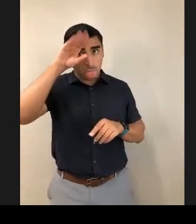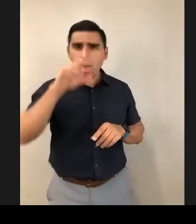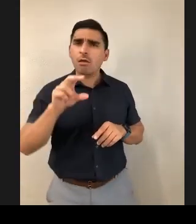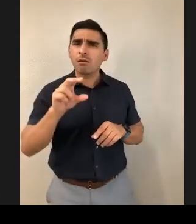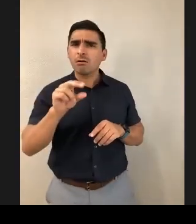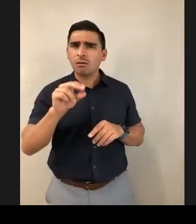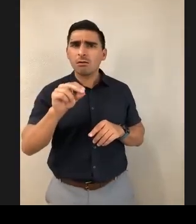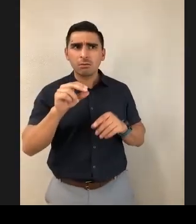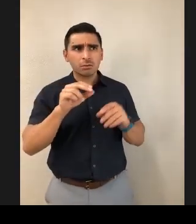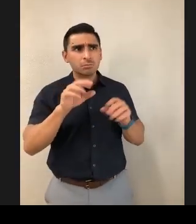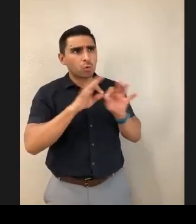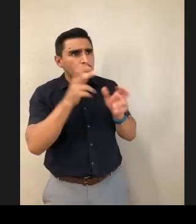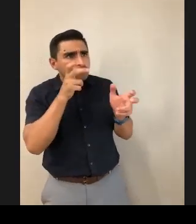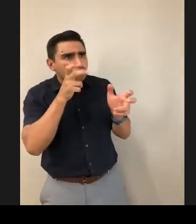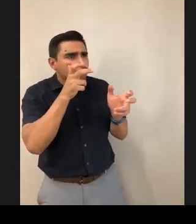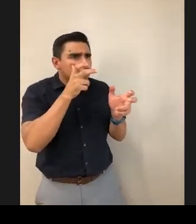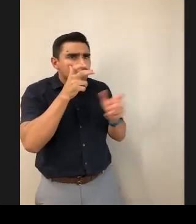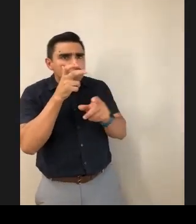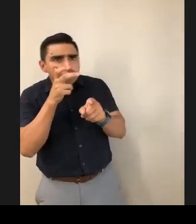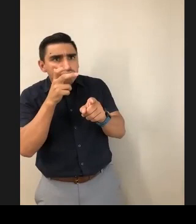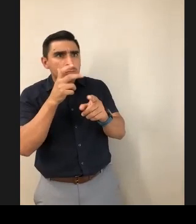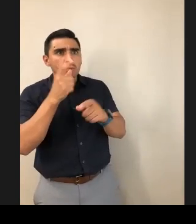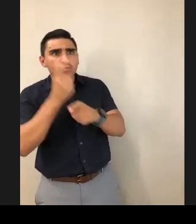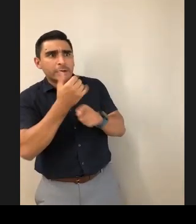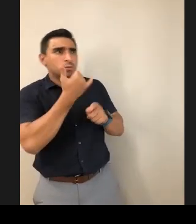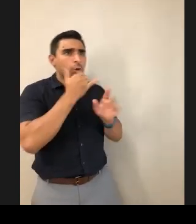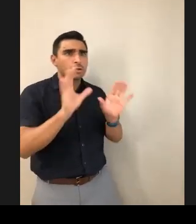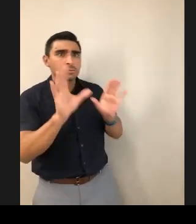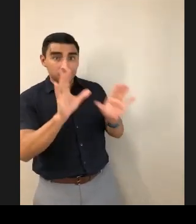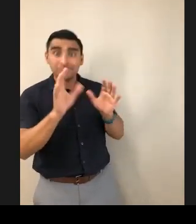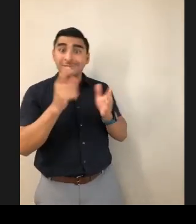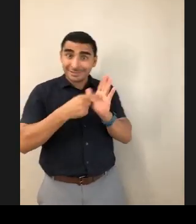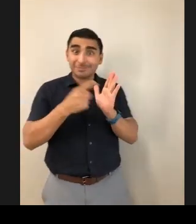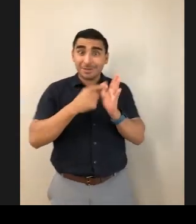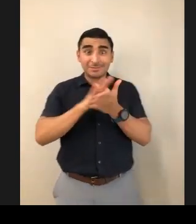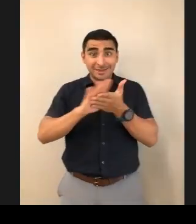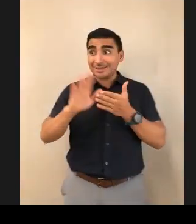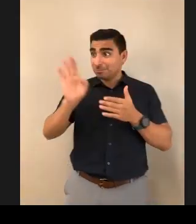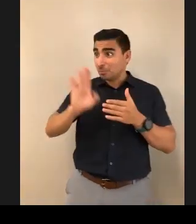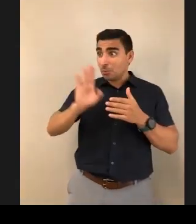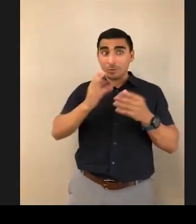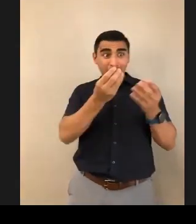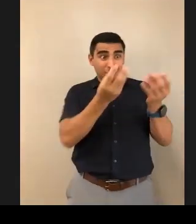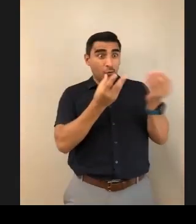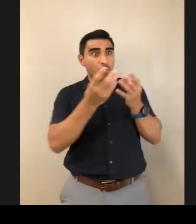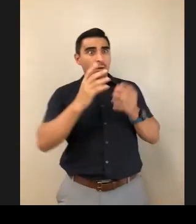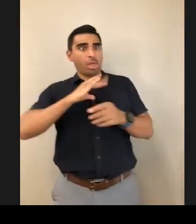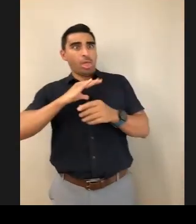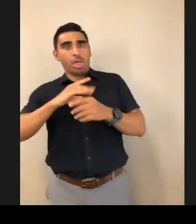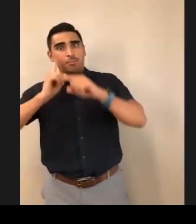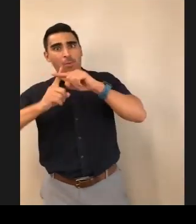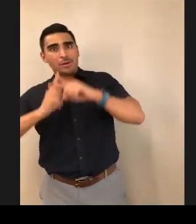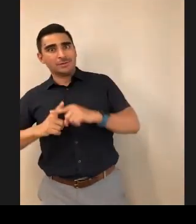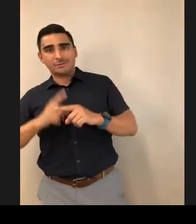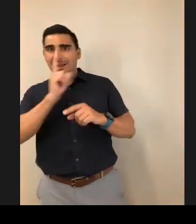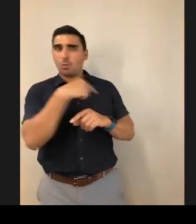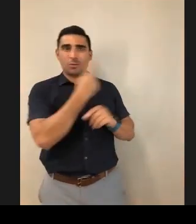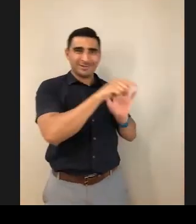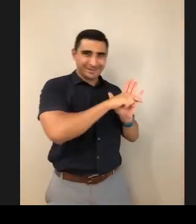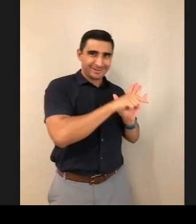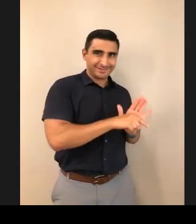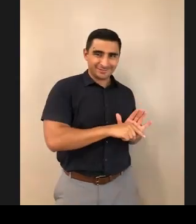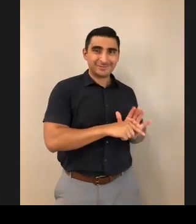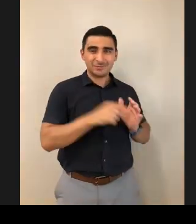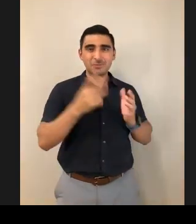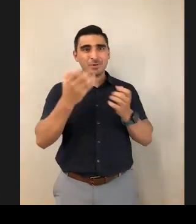de acuerdo, sino escuchar cuál es el consenso, pero escuchar cuáles son